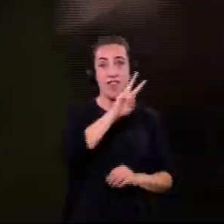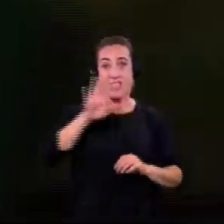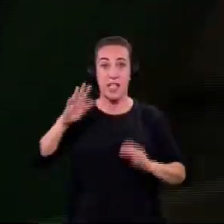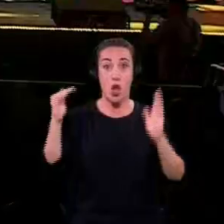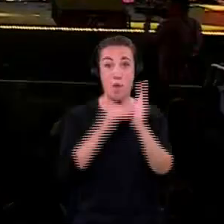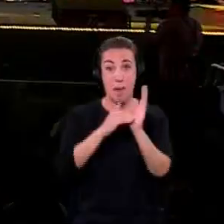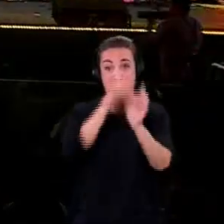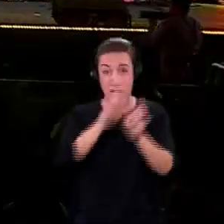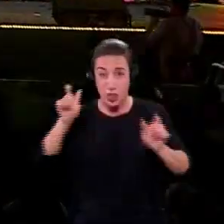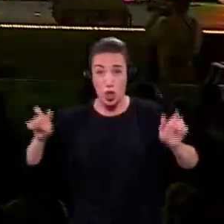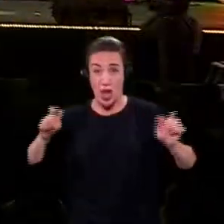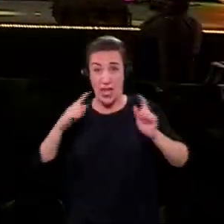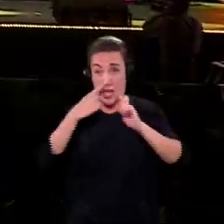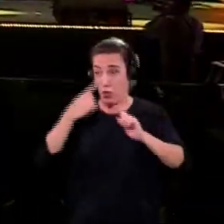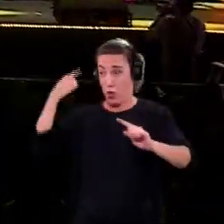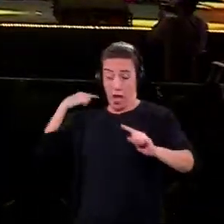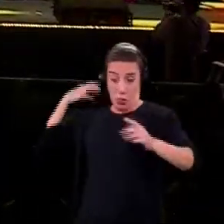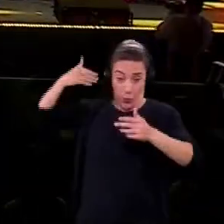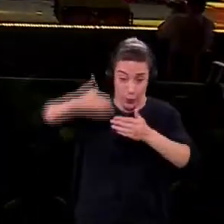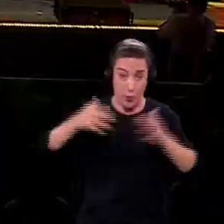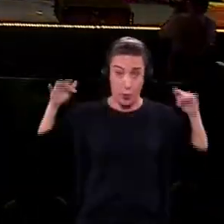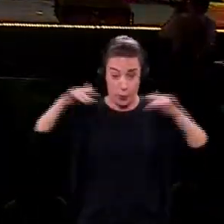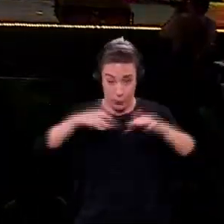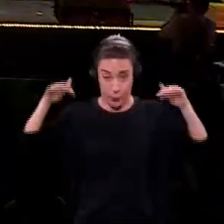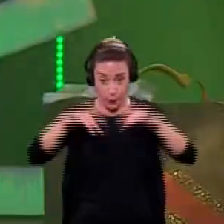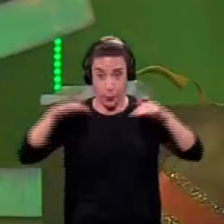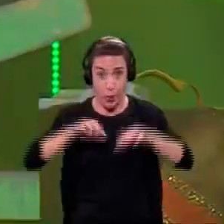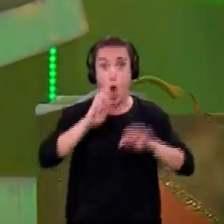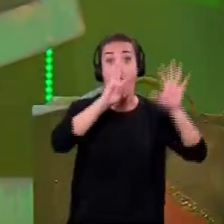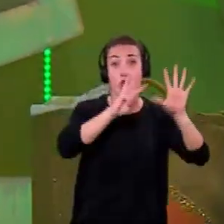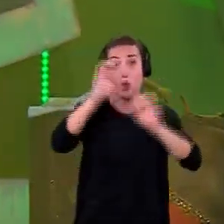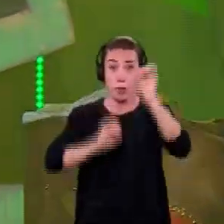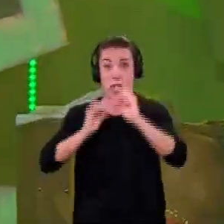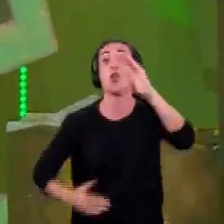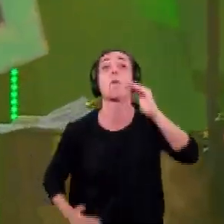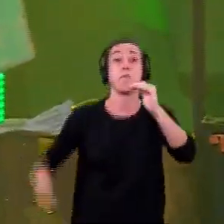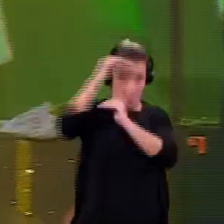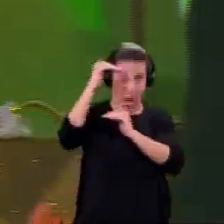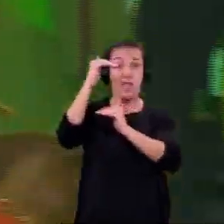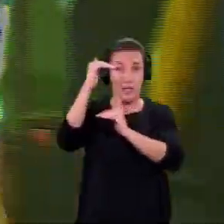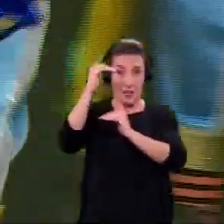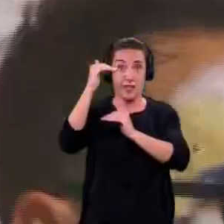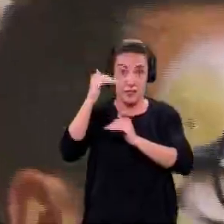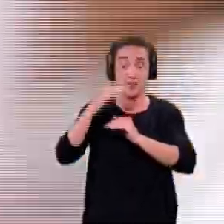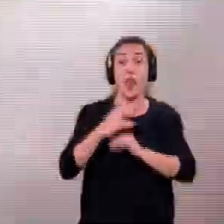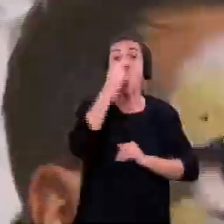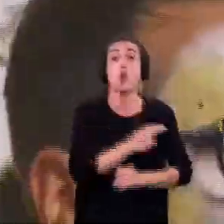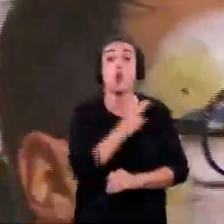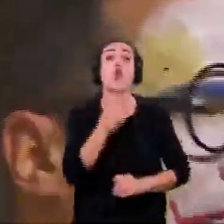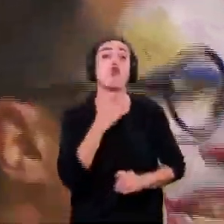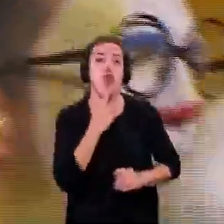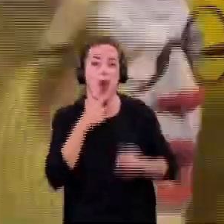5.000 personas que hace un año aquí llegaron, que más de un 8% que los datos aumentaron, que le digan a Cruz Roja que